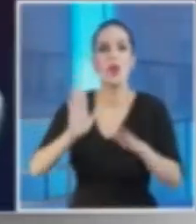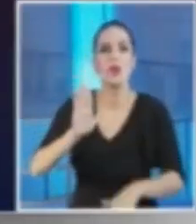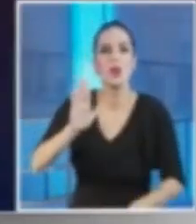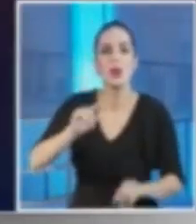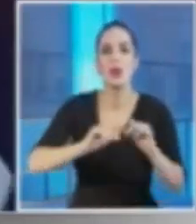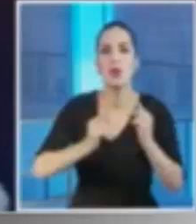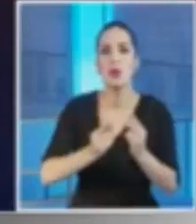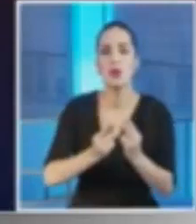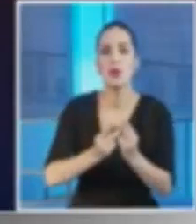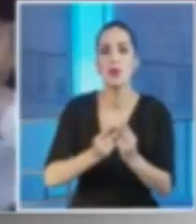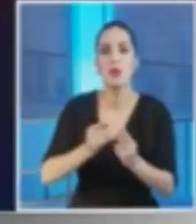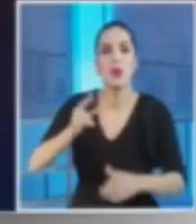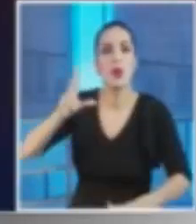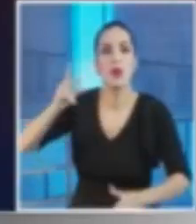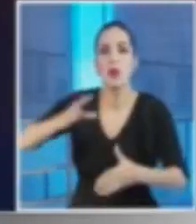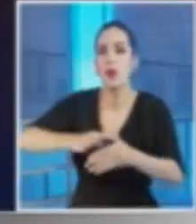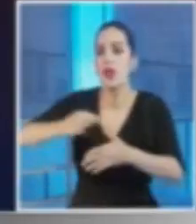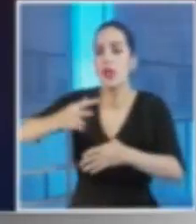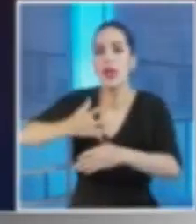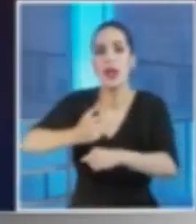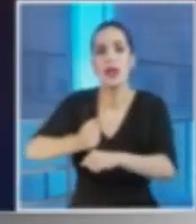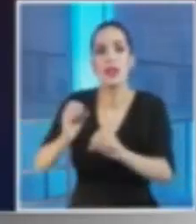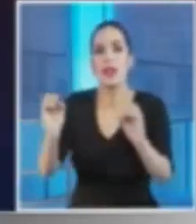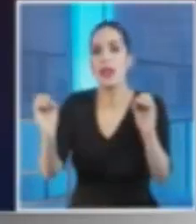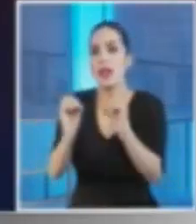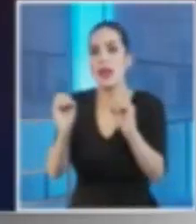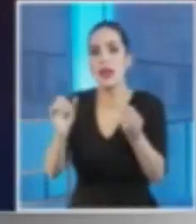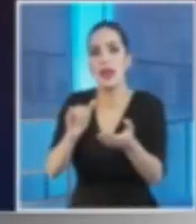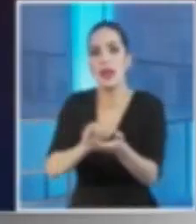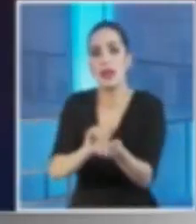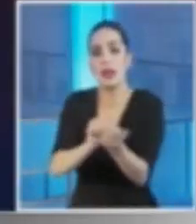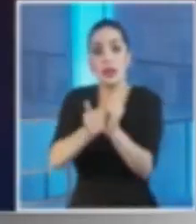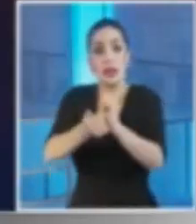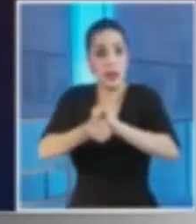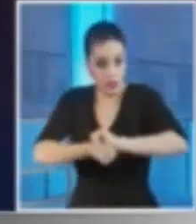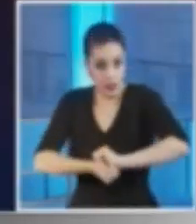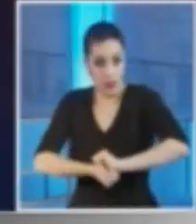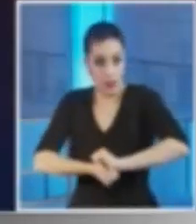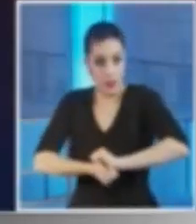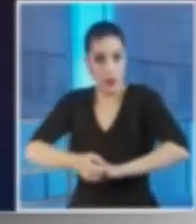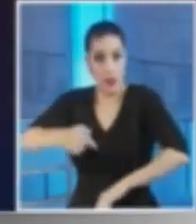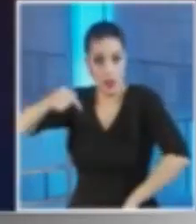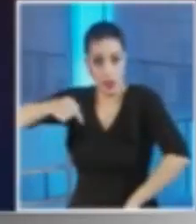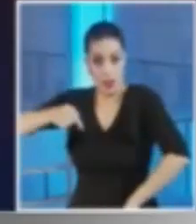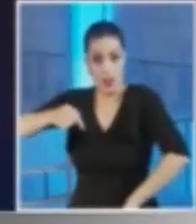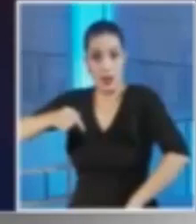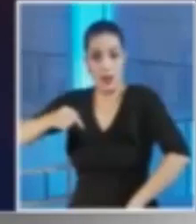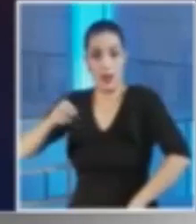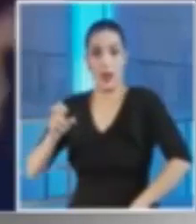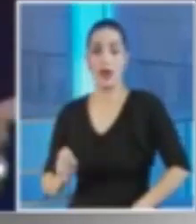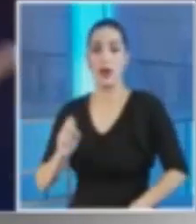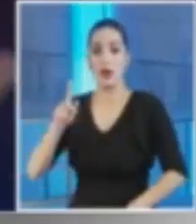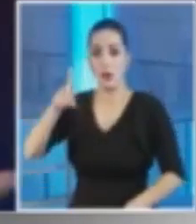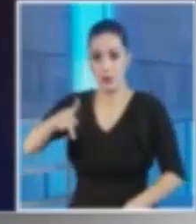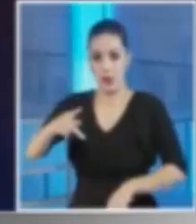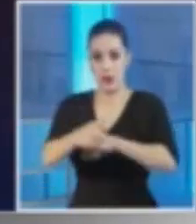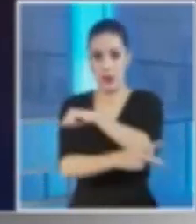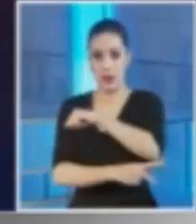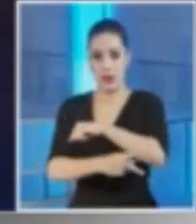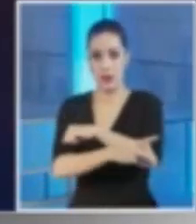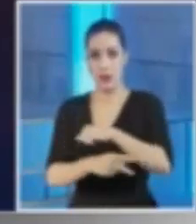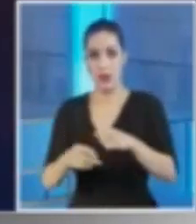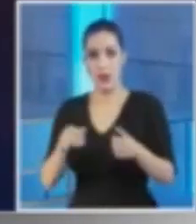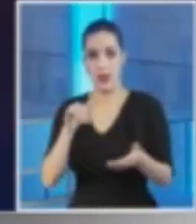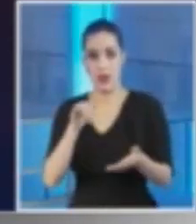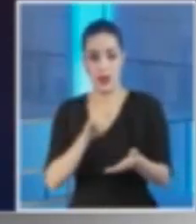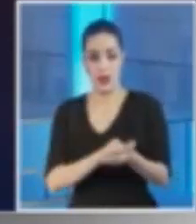aquí no los van a dejar hacer ninguno de esos cambios. Esta es la oportunidad de este país. Esto es, o entre ellos que es más de